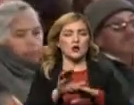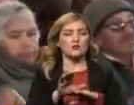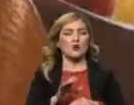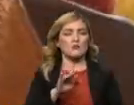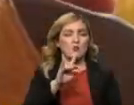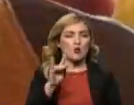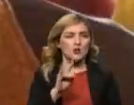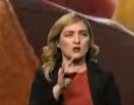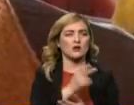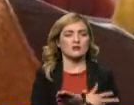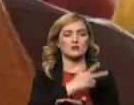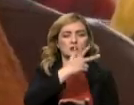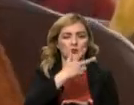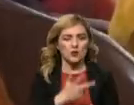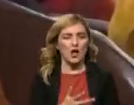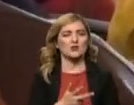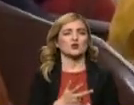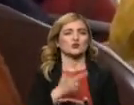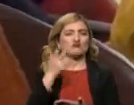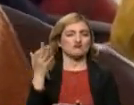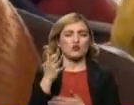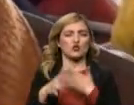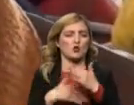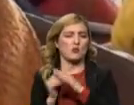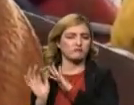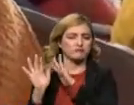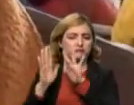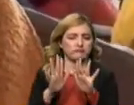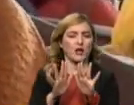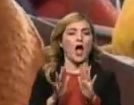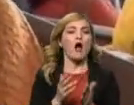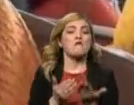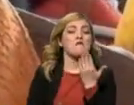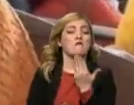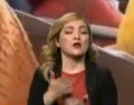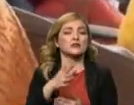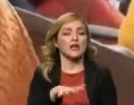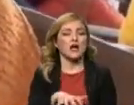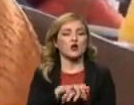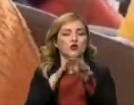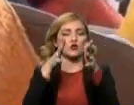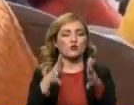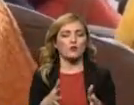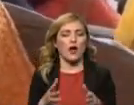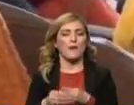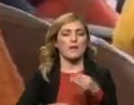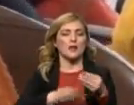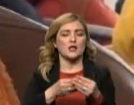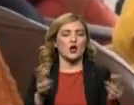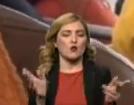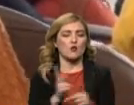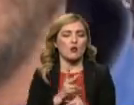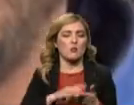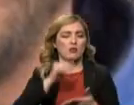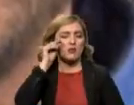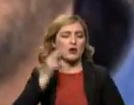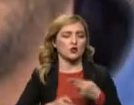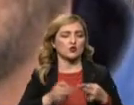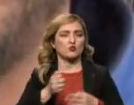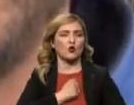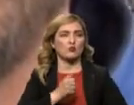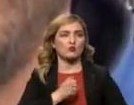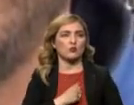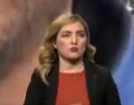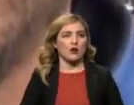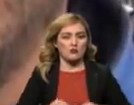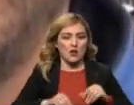al evento. Y con eso nos dan estabilidad al agricultor para poder invertir, producir y hacer hasta emprendedores. Ahí podemos